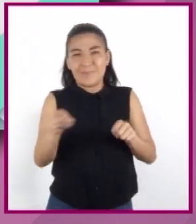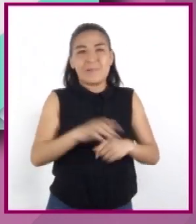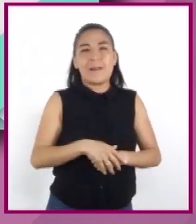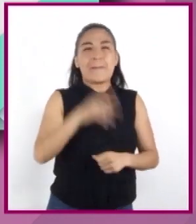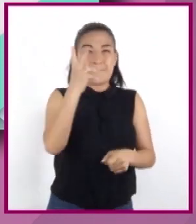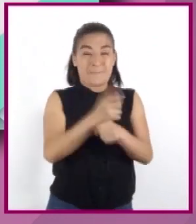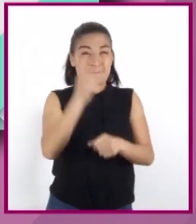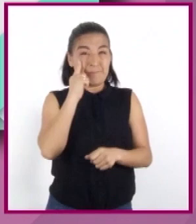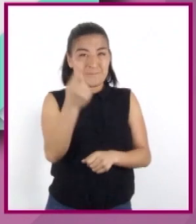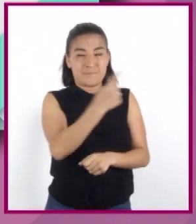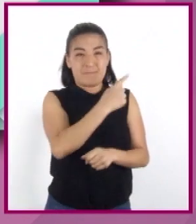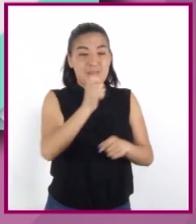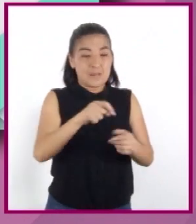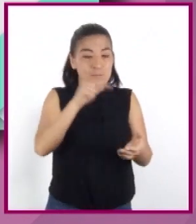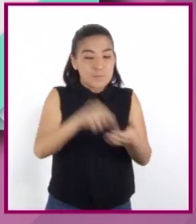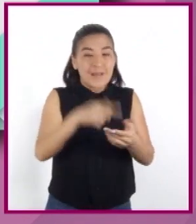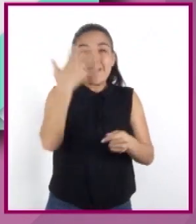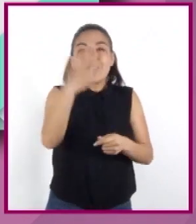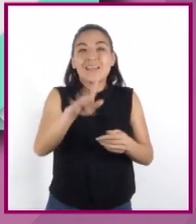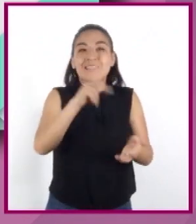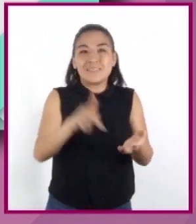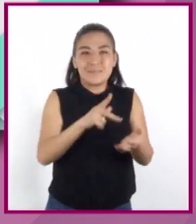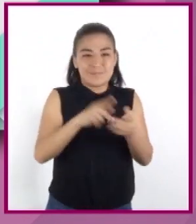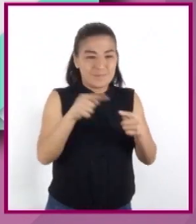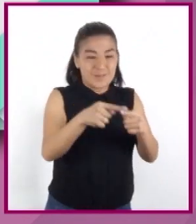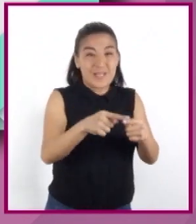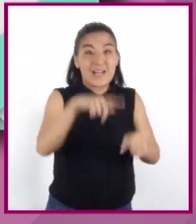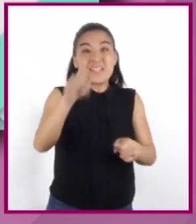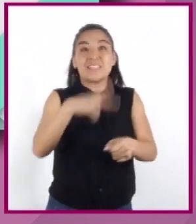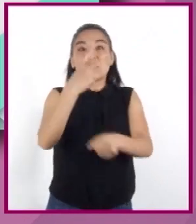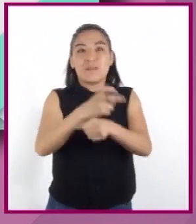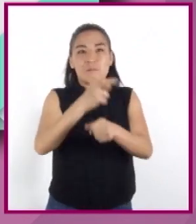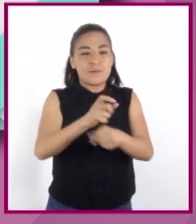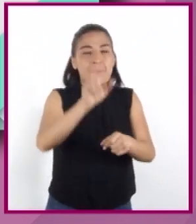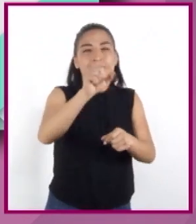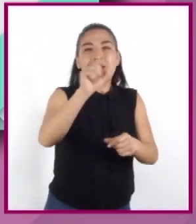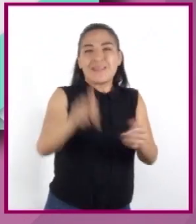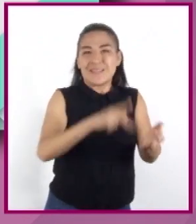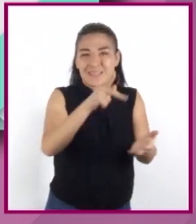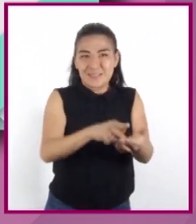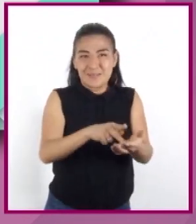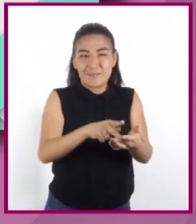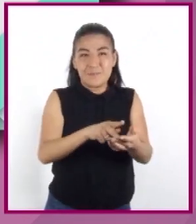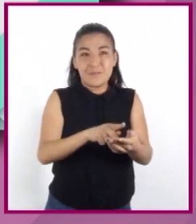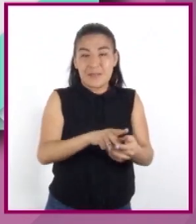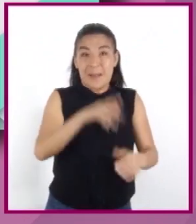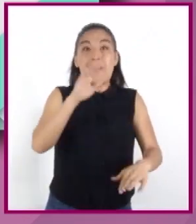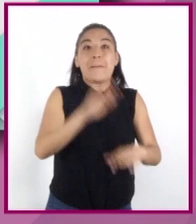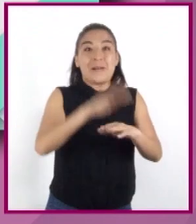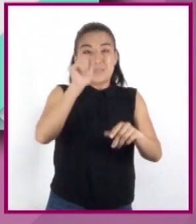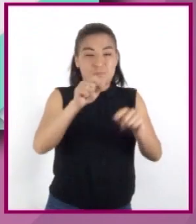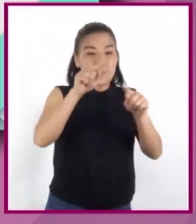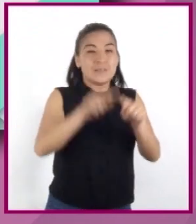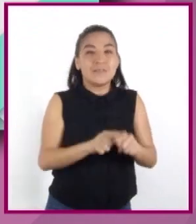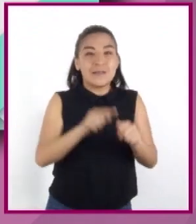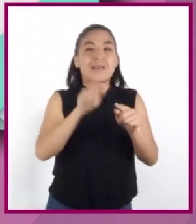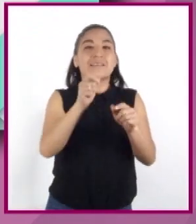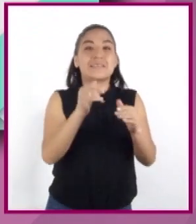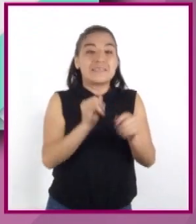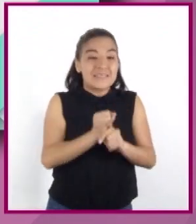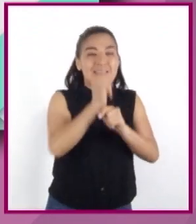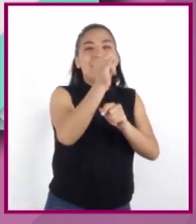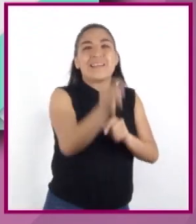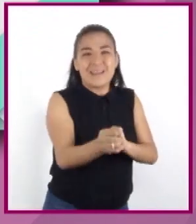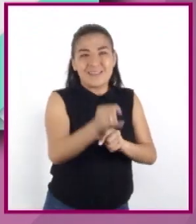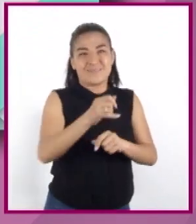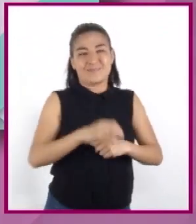punto está solo a 10 kilómetros y el segundo está a 20 kilómetros. Lo vemos más arriba o bien más lejos del